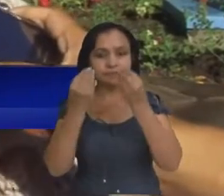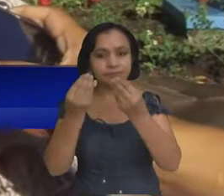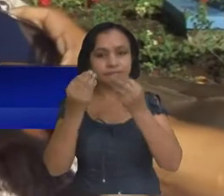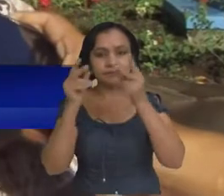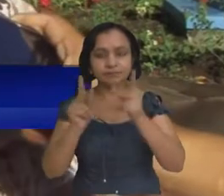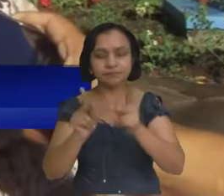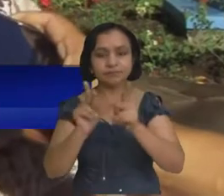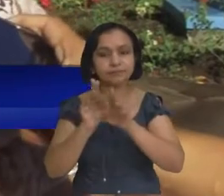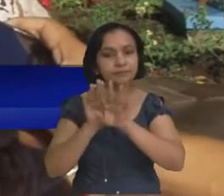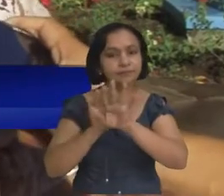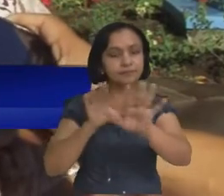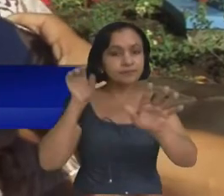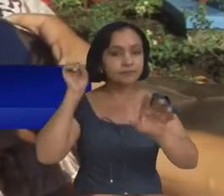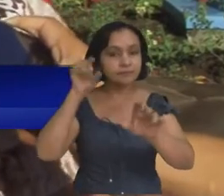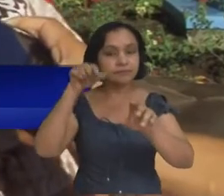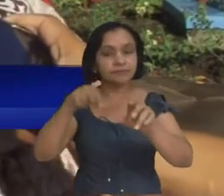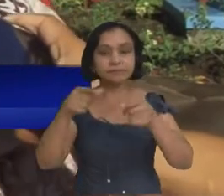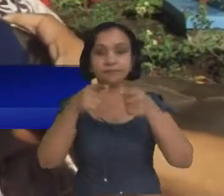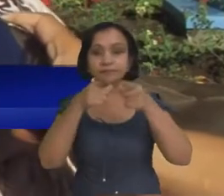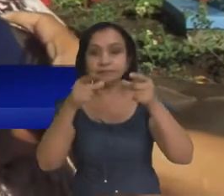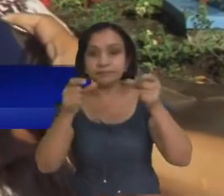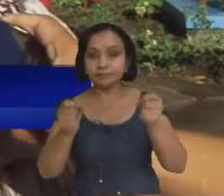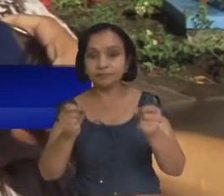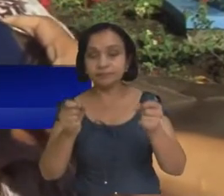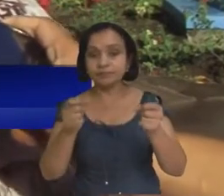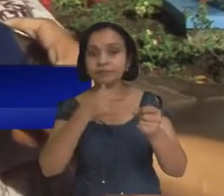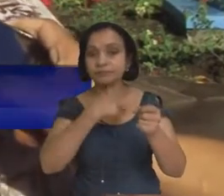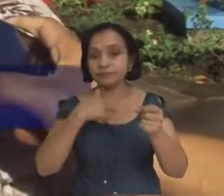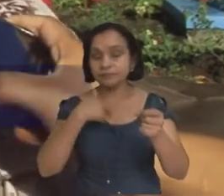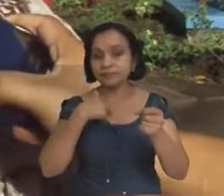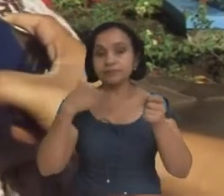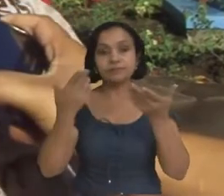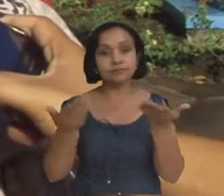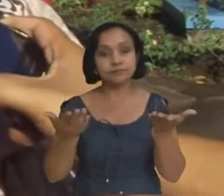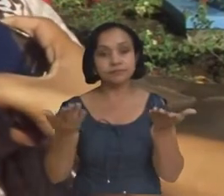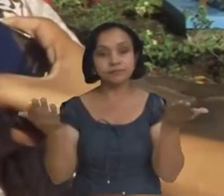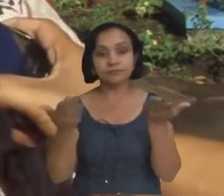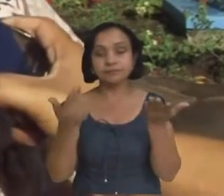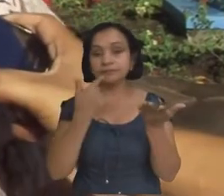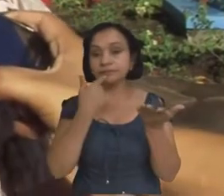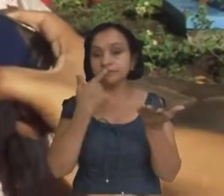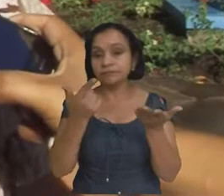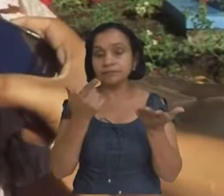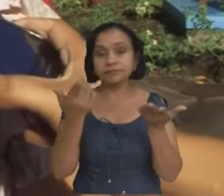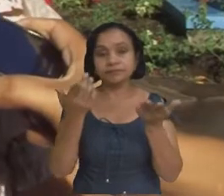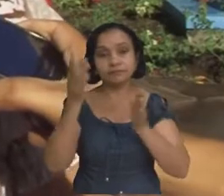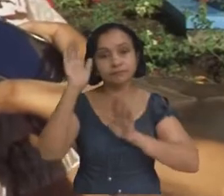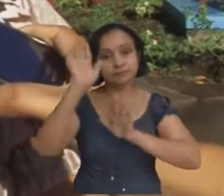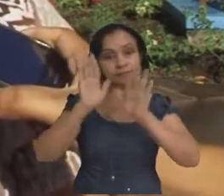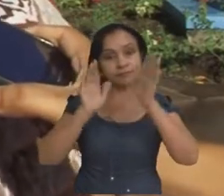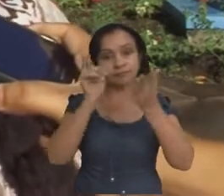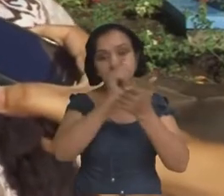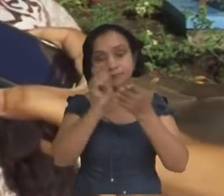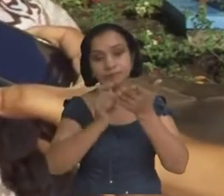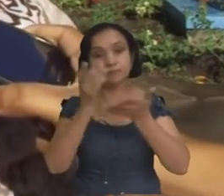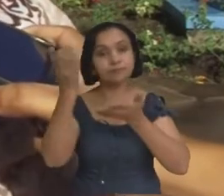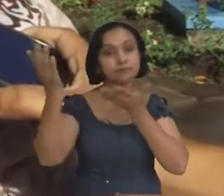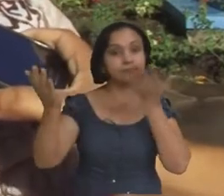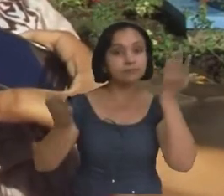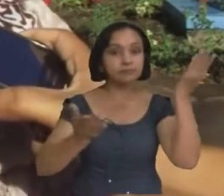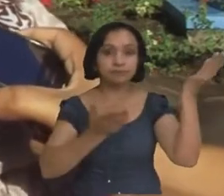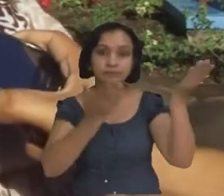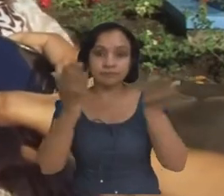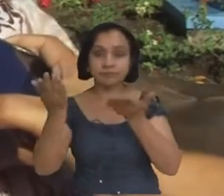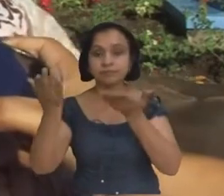perímetro turístico de aquí, el municipio de Managua, donde vamos a estar llevando a cabo, como decía, pues concursos de dibujo, de poesía, vamos a